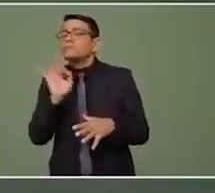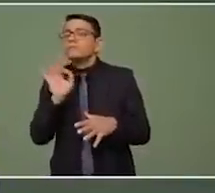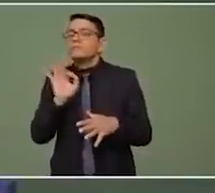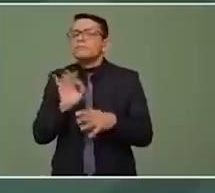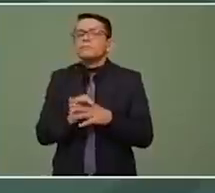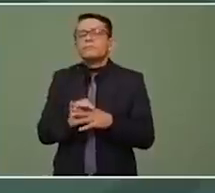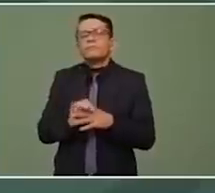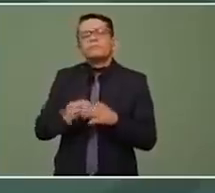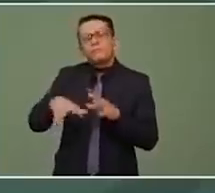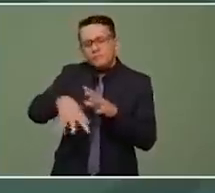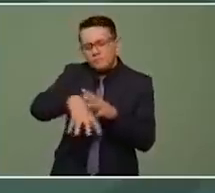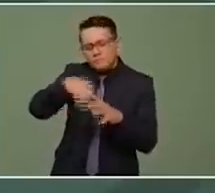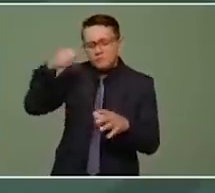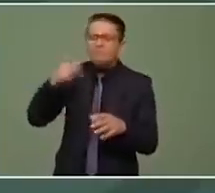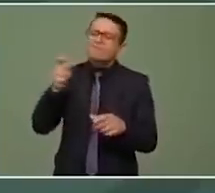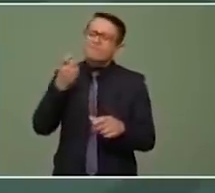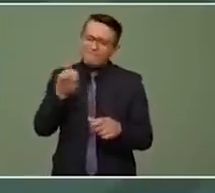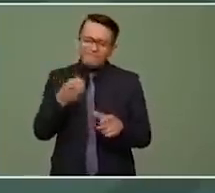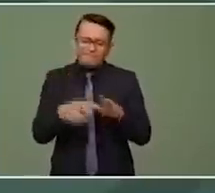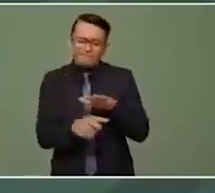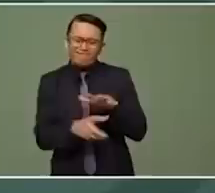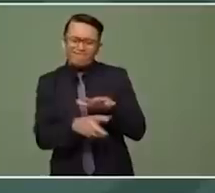las tomas clandestinas